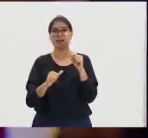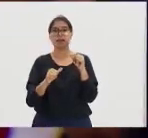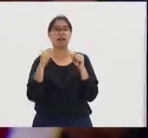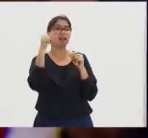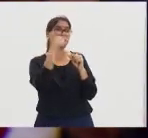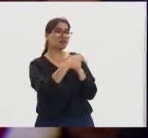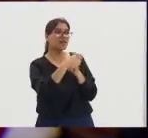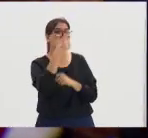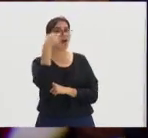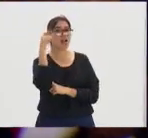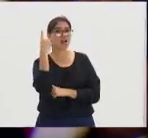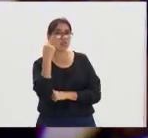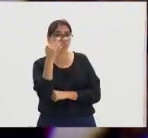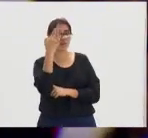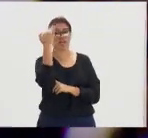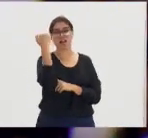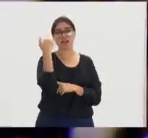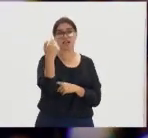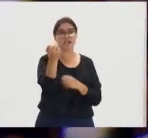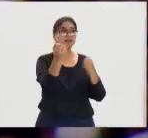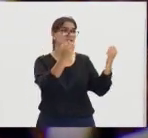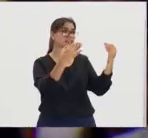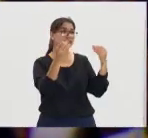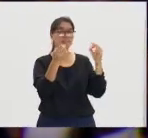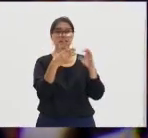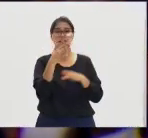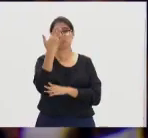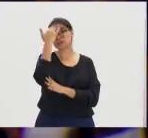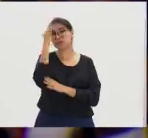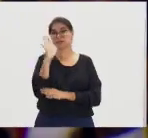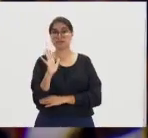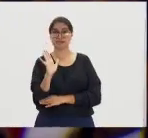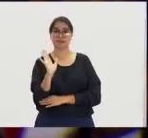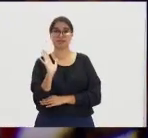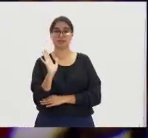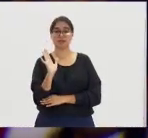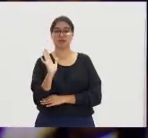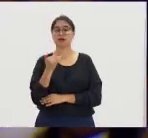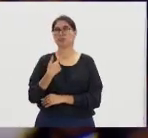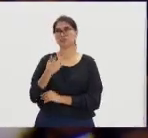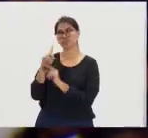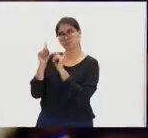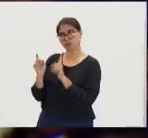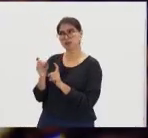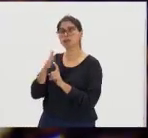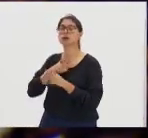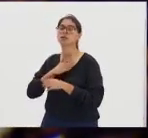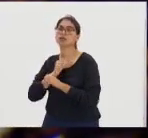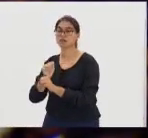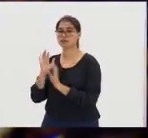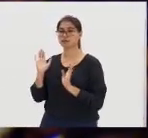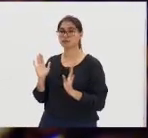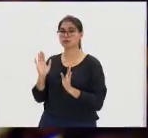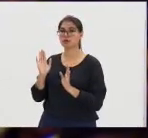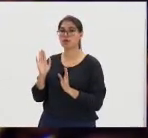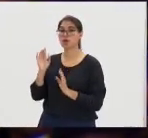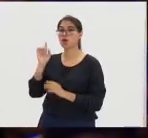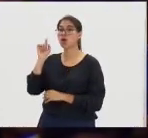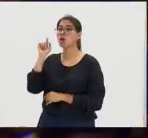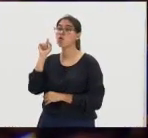dijo mengano? ¿Qué dijo perencejo? Y yo no hallaba qué decirle. Le digo, hermana, le voy a hacer una pregunta con mucho cariño. ¿Usted lo escuchó?